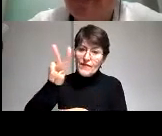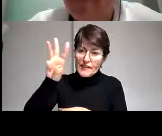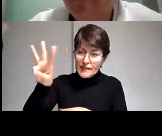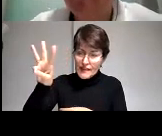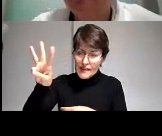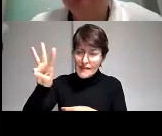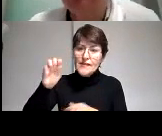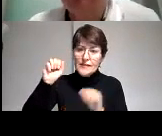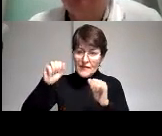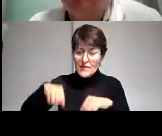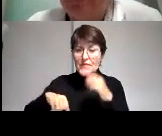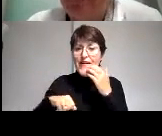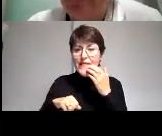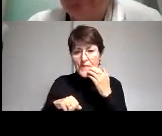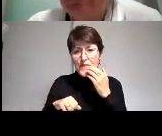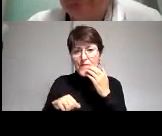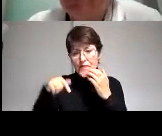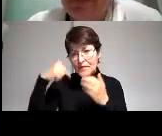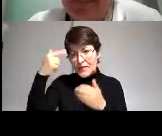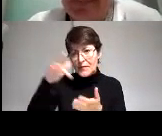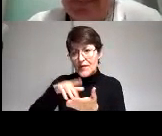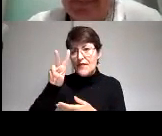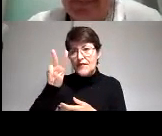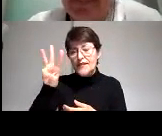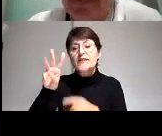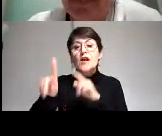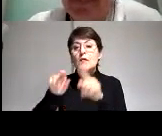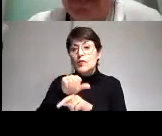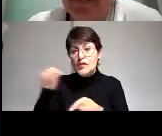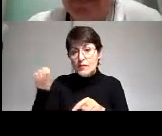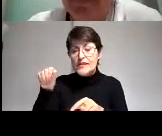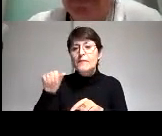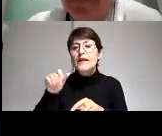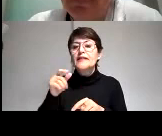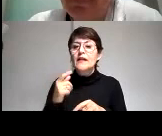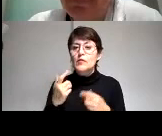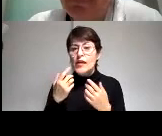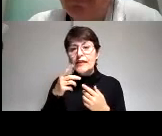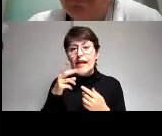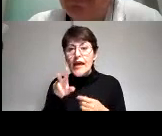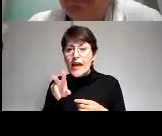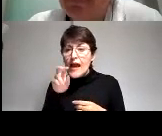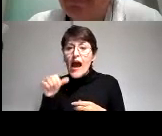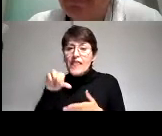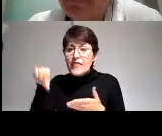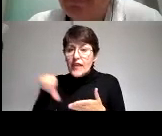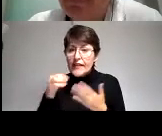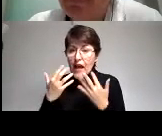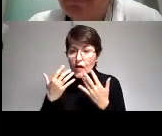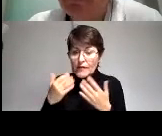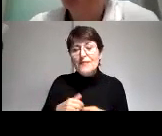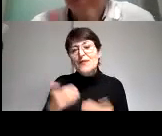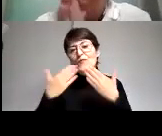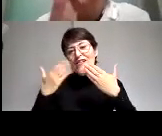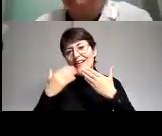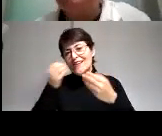Si no me estoy equivocando. La semana que viene tenemos aromaterapia. Os esperamos a todos y millones de gracias. Buenas